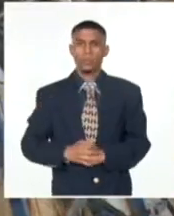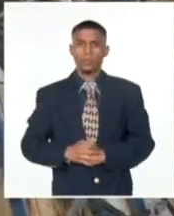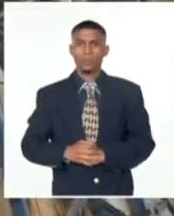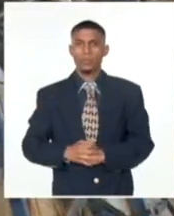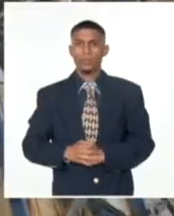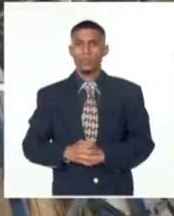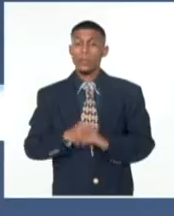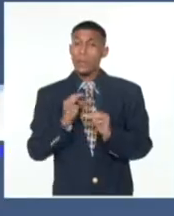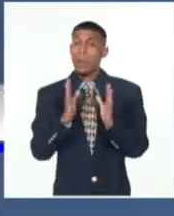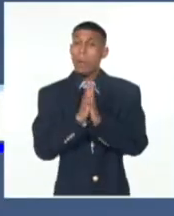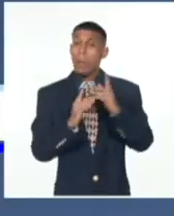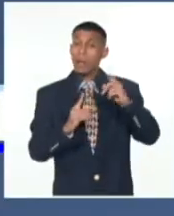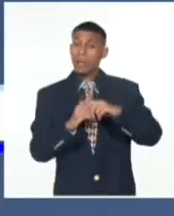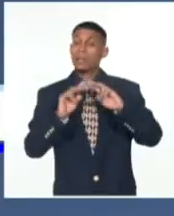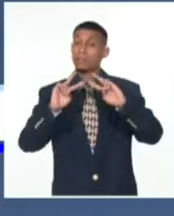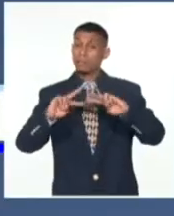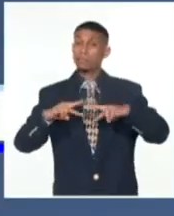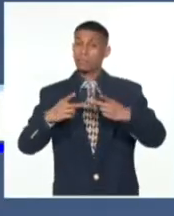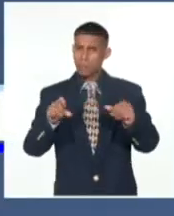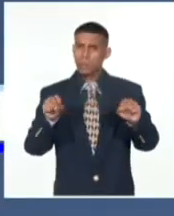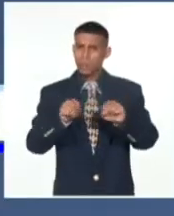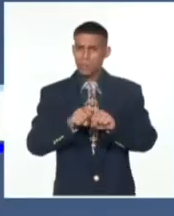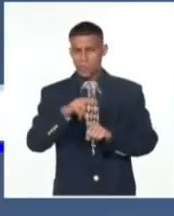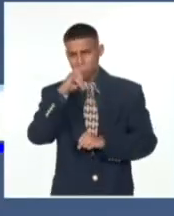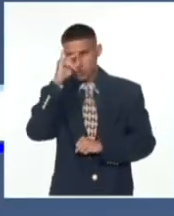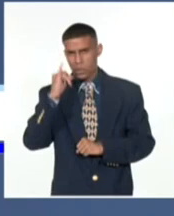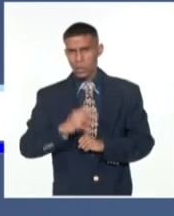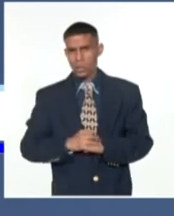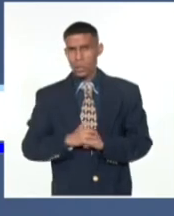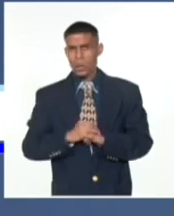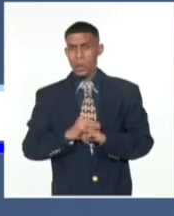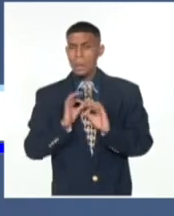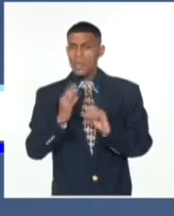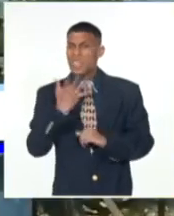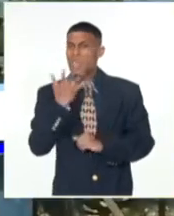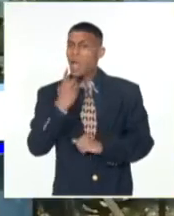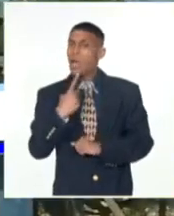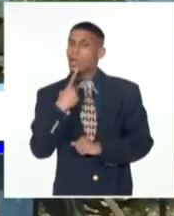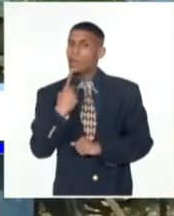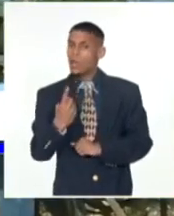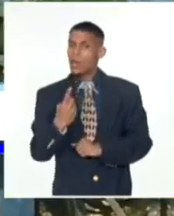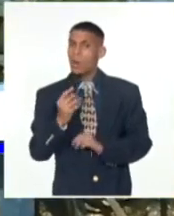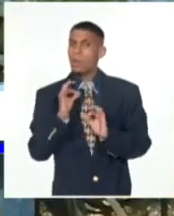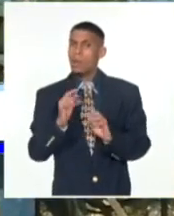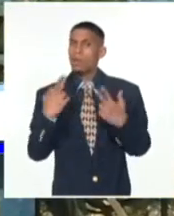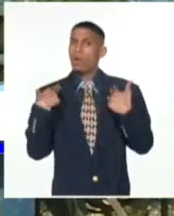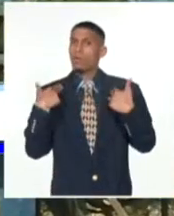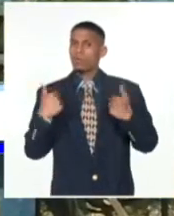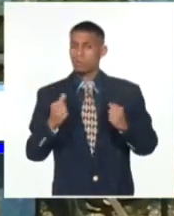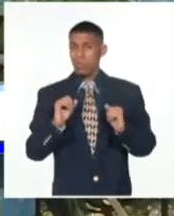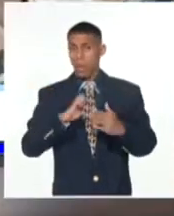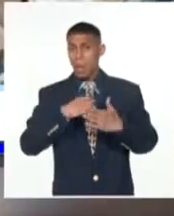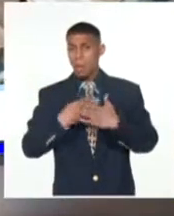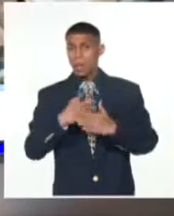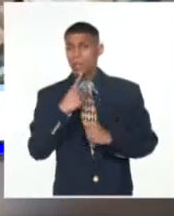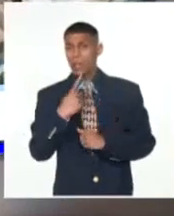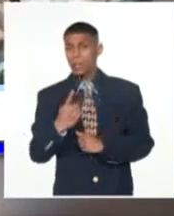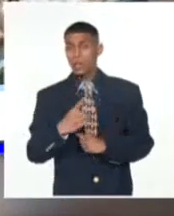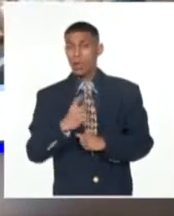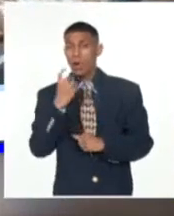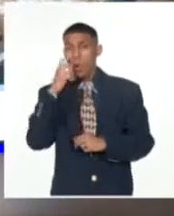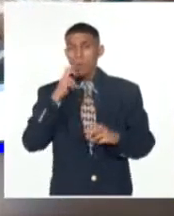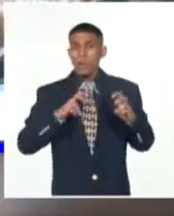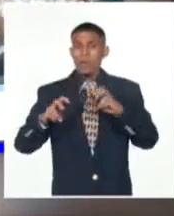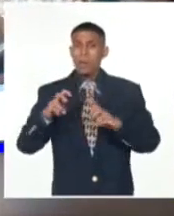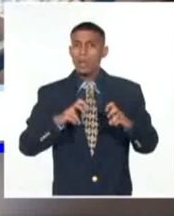Guiteras volverá a sincronizar. La afirmación es parte del informe conclusivo que expone la